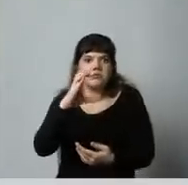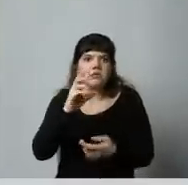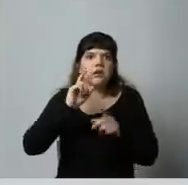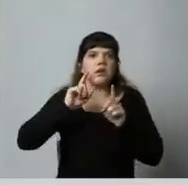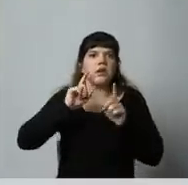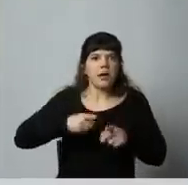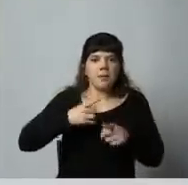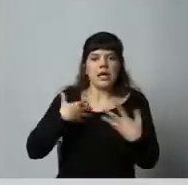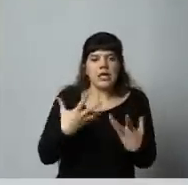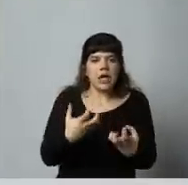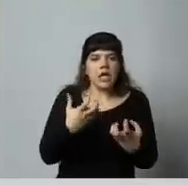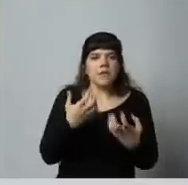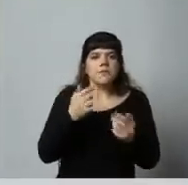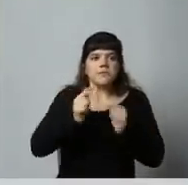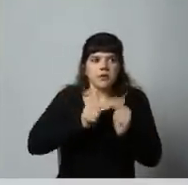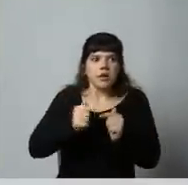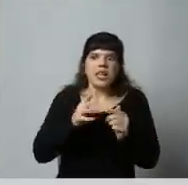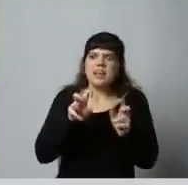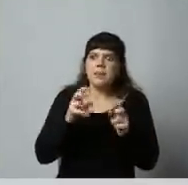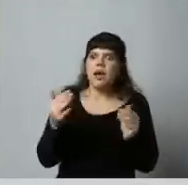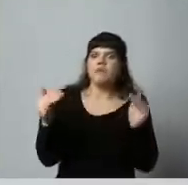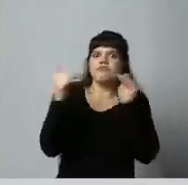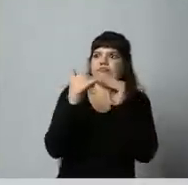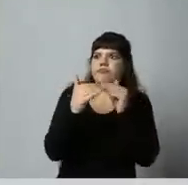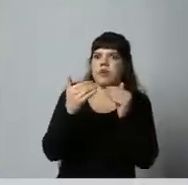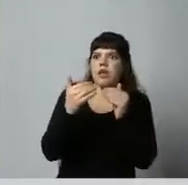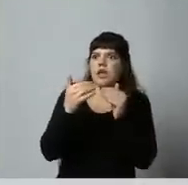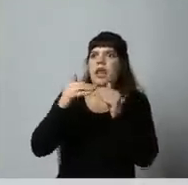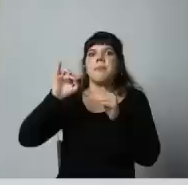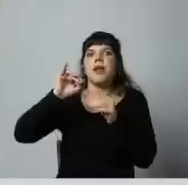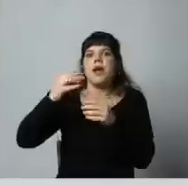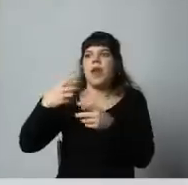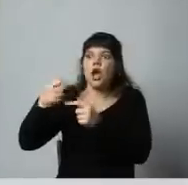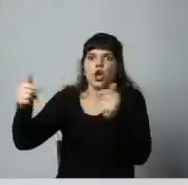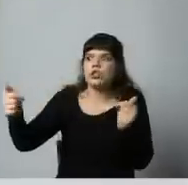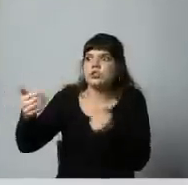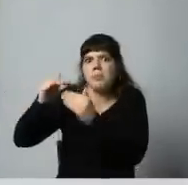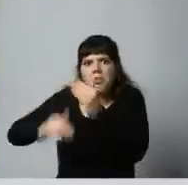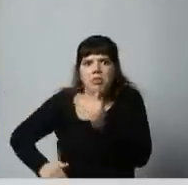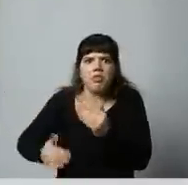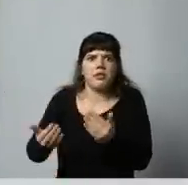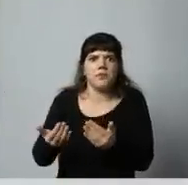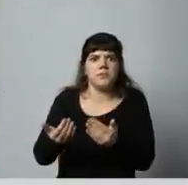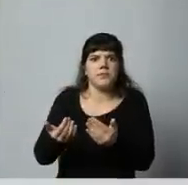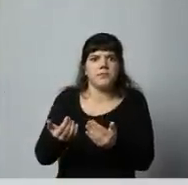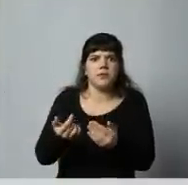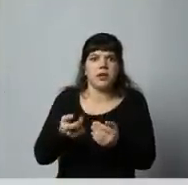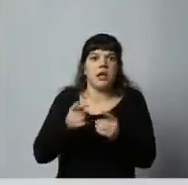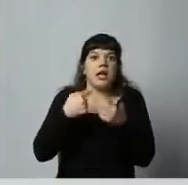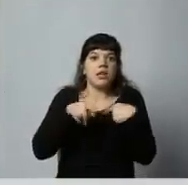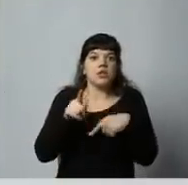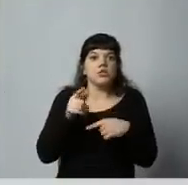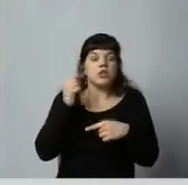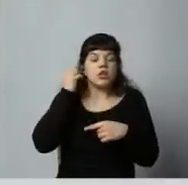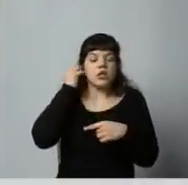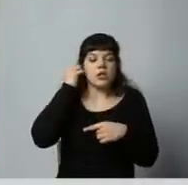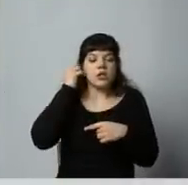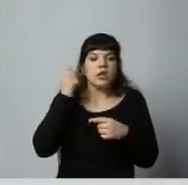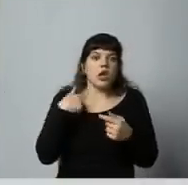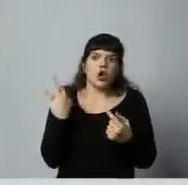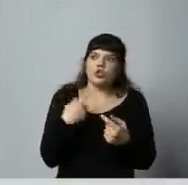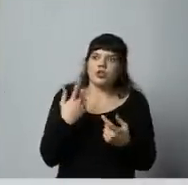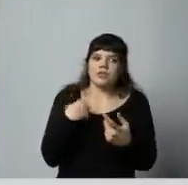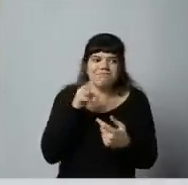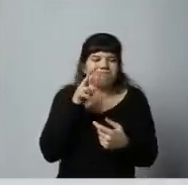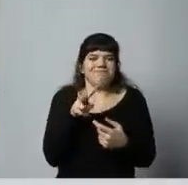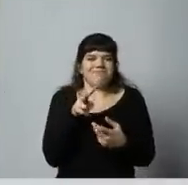correctivos que empaten con la inflación planteamos también que fueran ponderados los salarios más sumergidos lo que se configura en